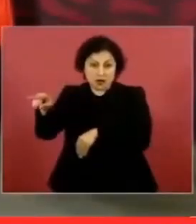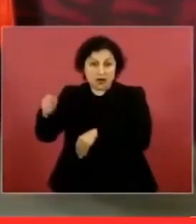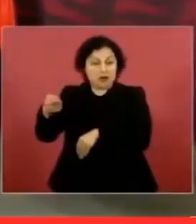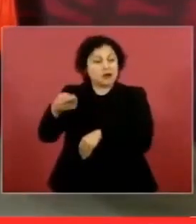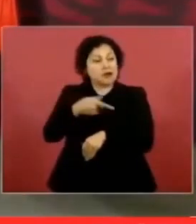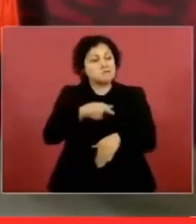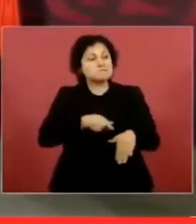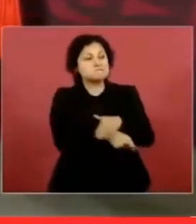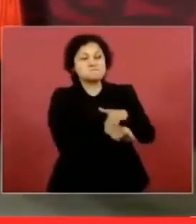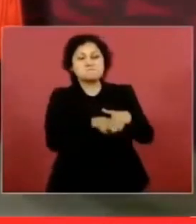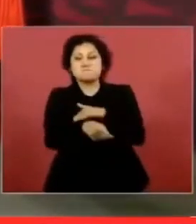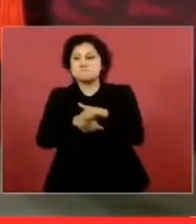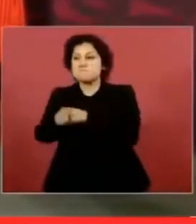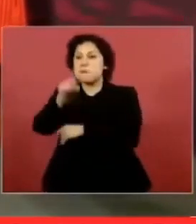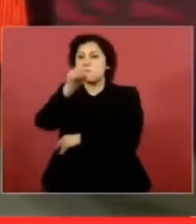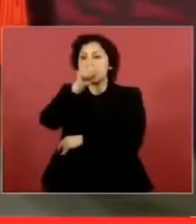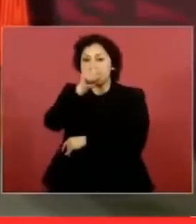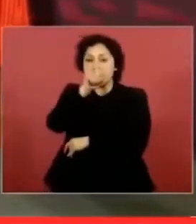detienen al